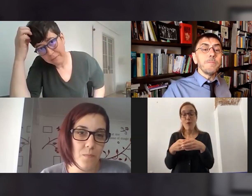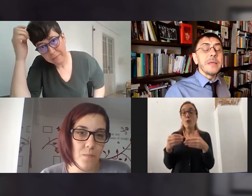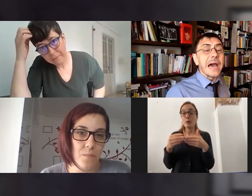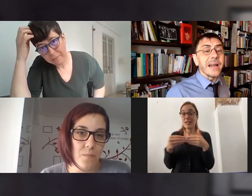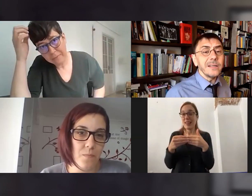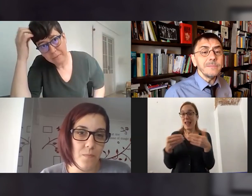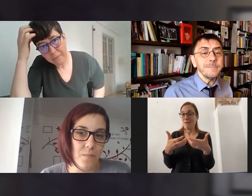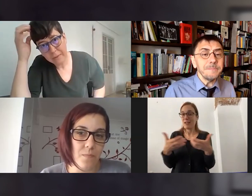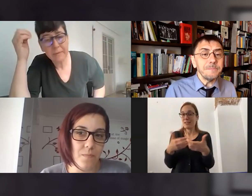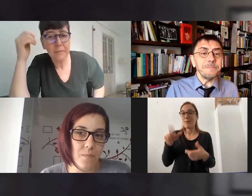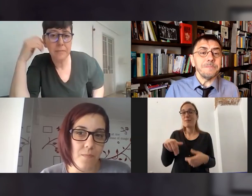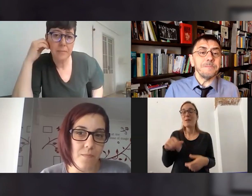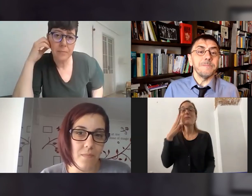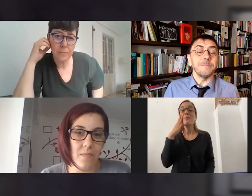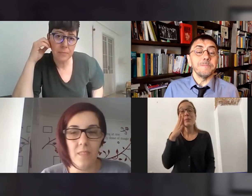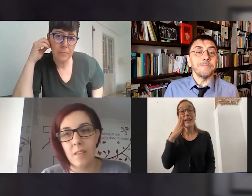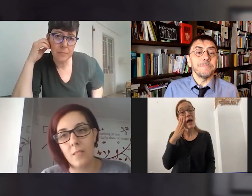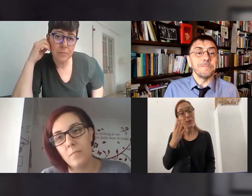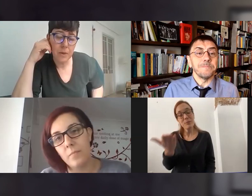Jesús. Pilar.